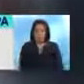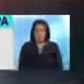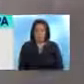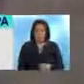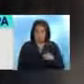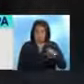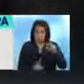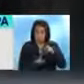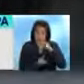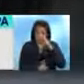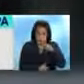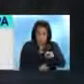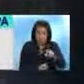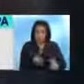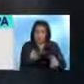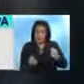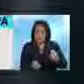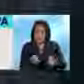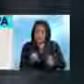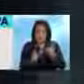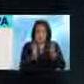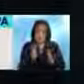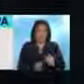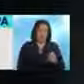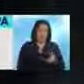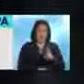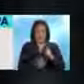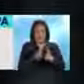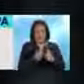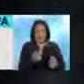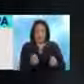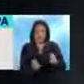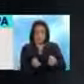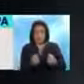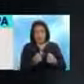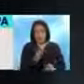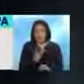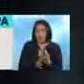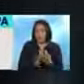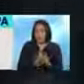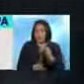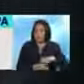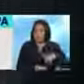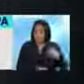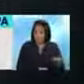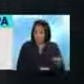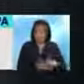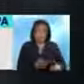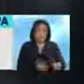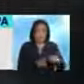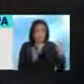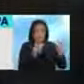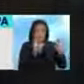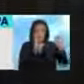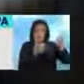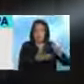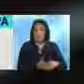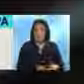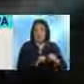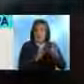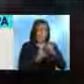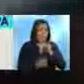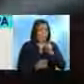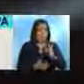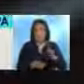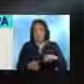Lo intervinieron manejando en completo estado de ebriedad por las calles de Arequipa, luego de festejar hasta el amanecer el Día del Padre. En su intento